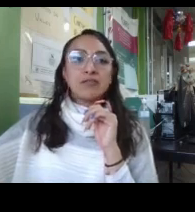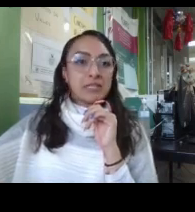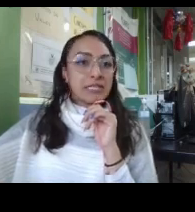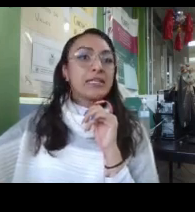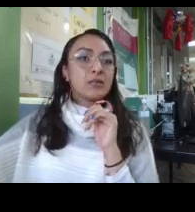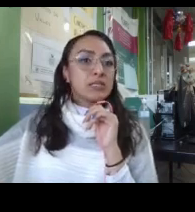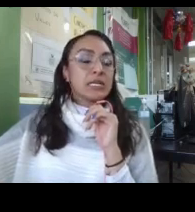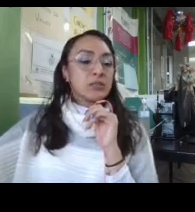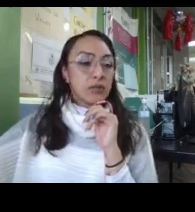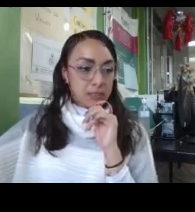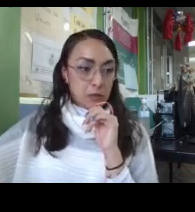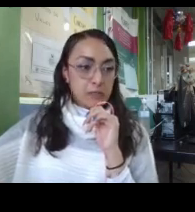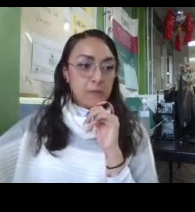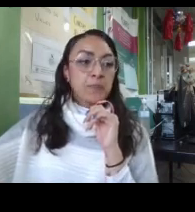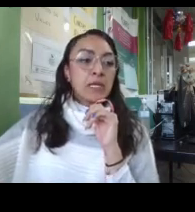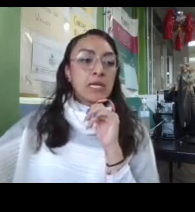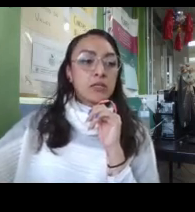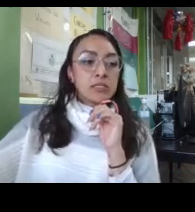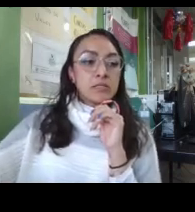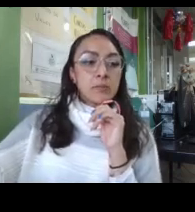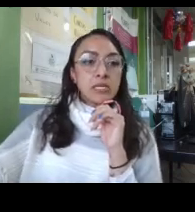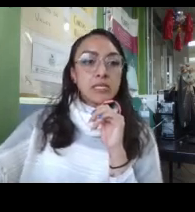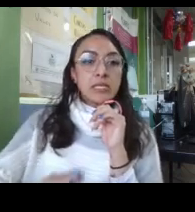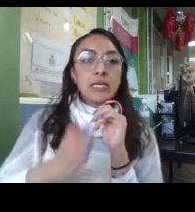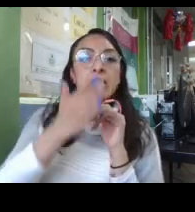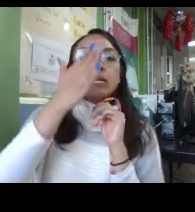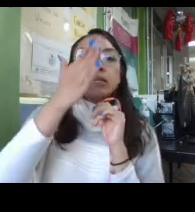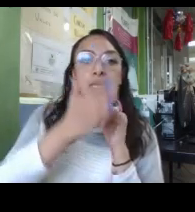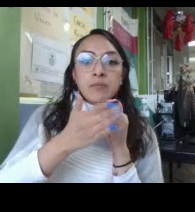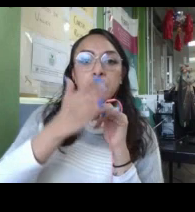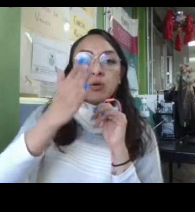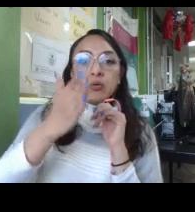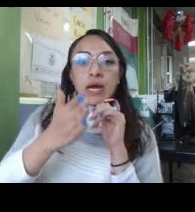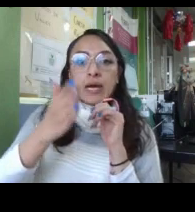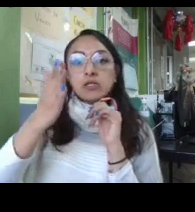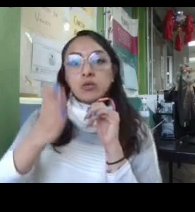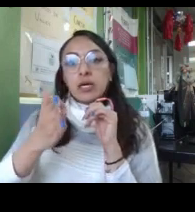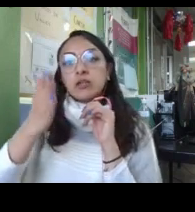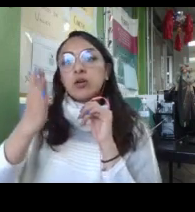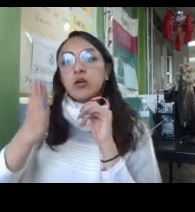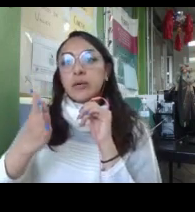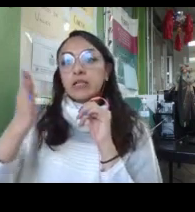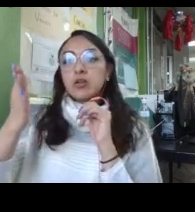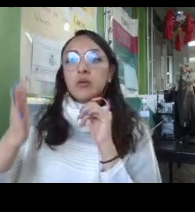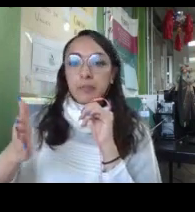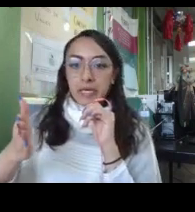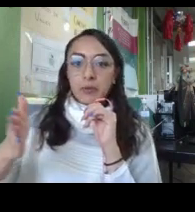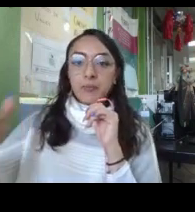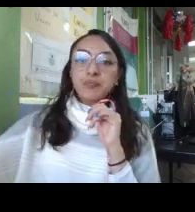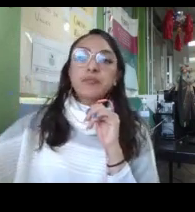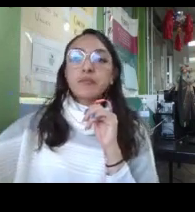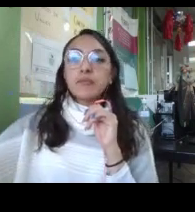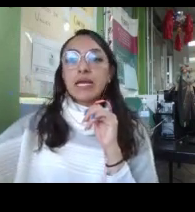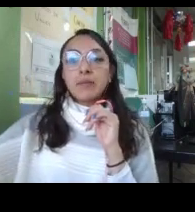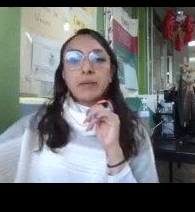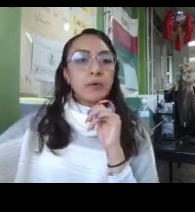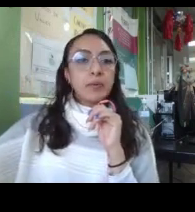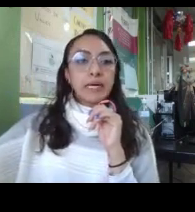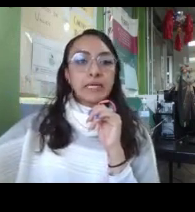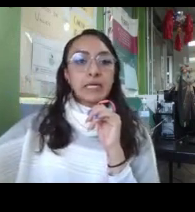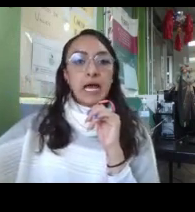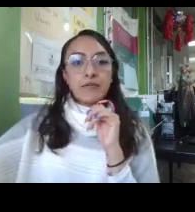ir al final de nuestras oraciones. Entonces vamos a tener tiempo, lugar, sujeto, objeto, verbo.